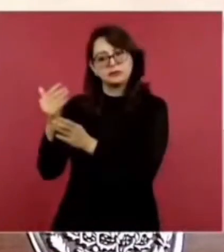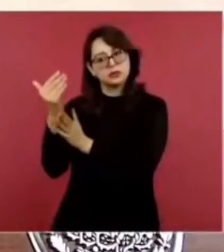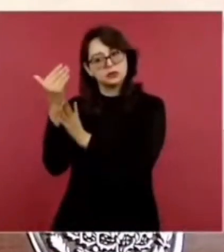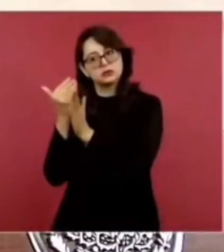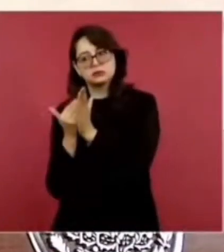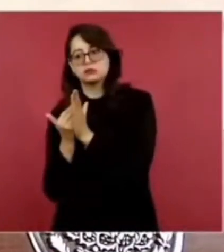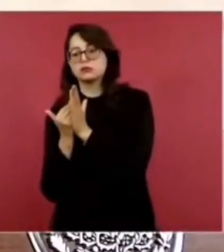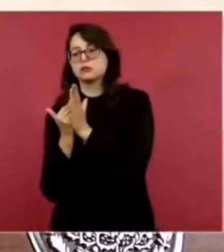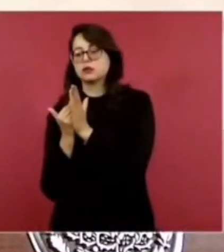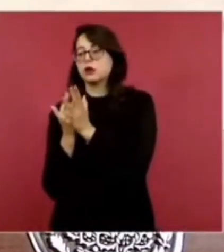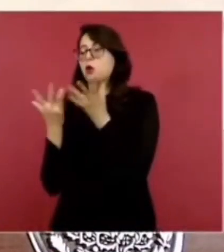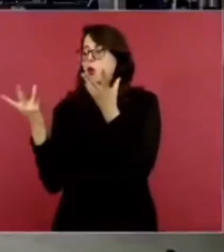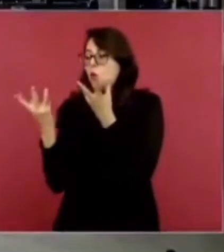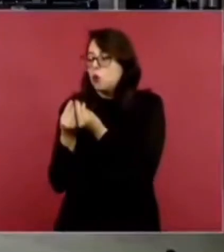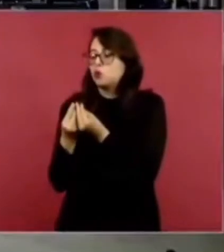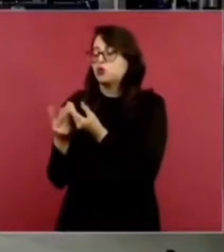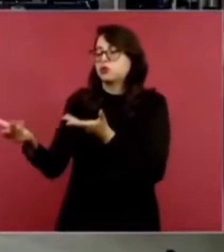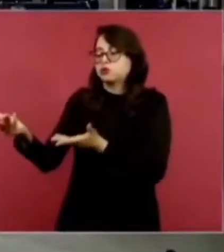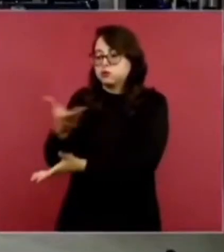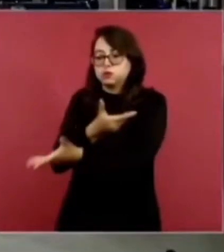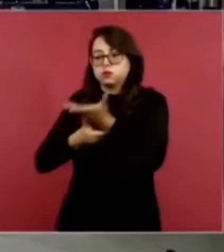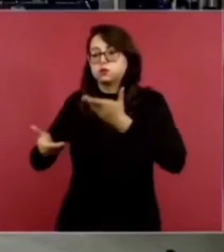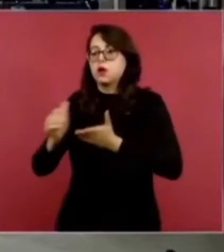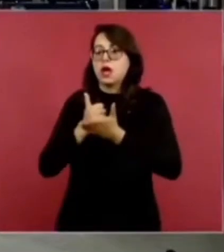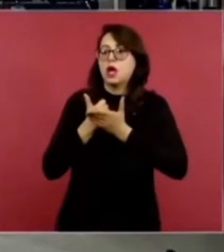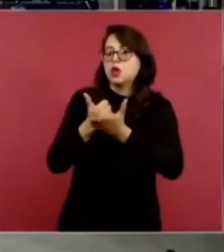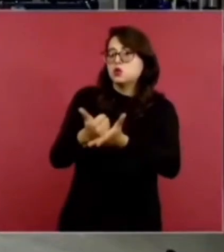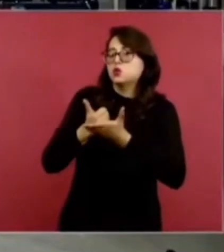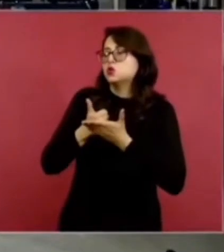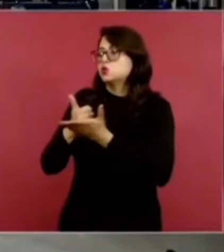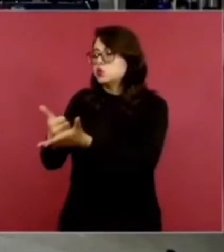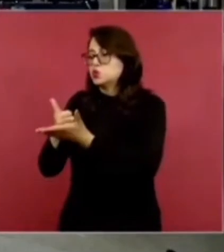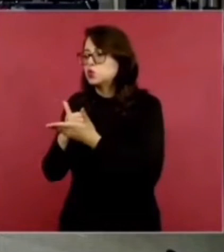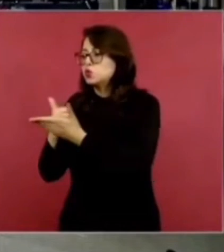mutuamente, entre todos,